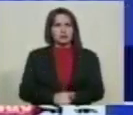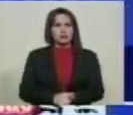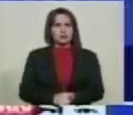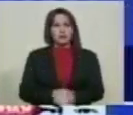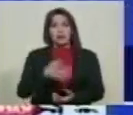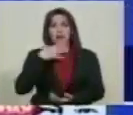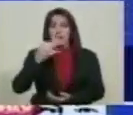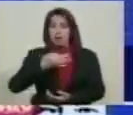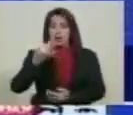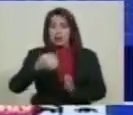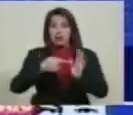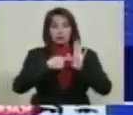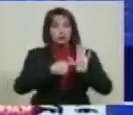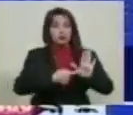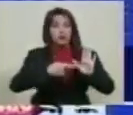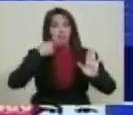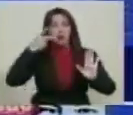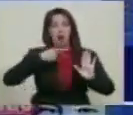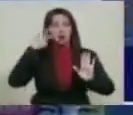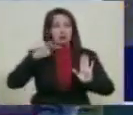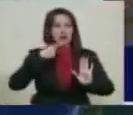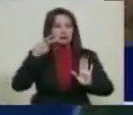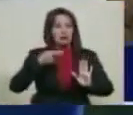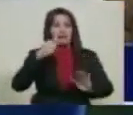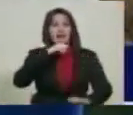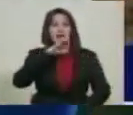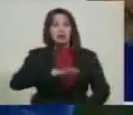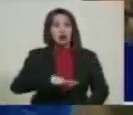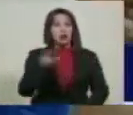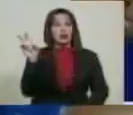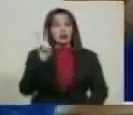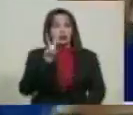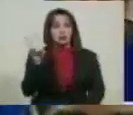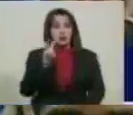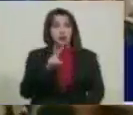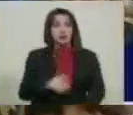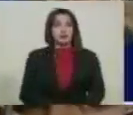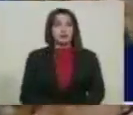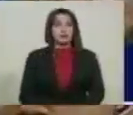La verdad política de nuestra historia.